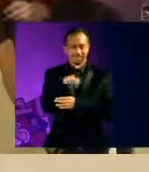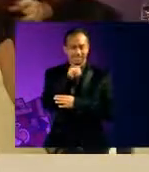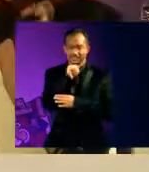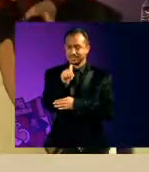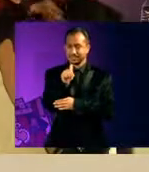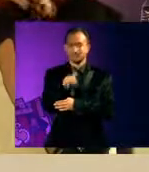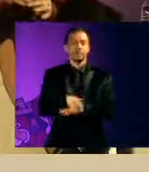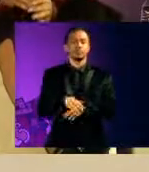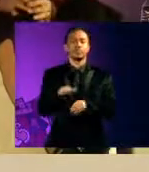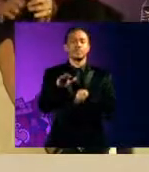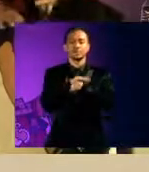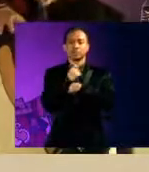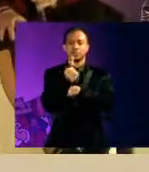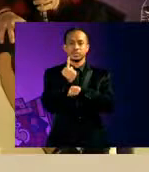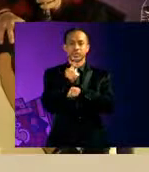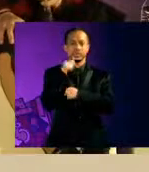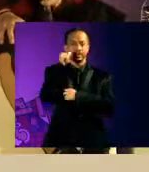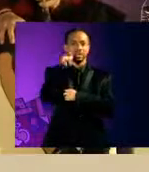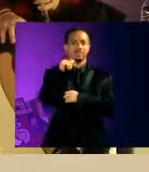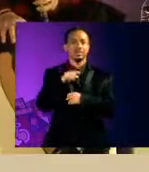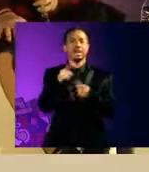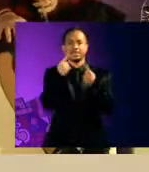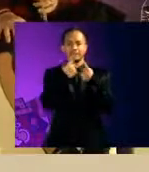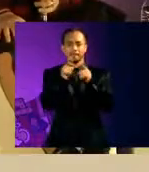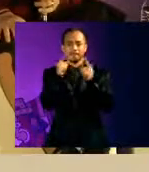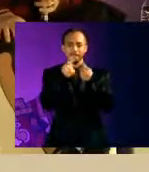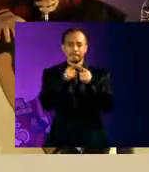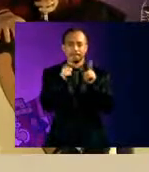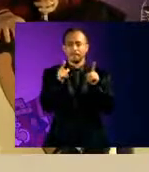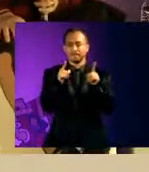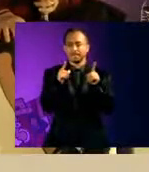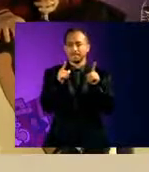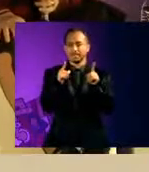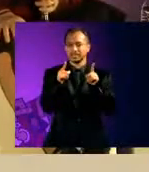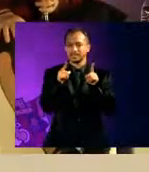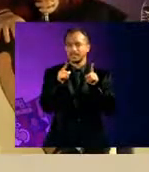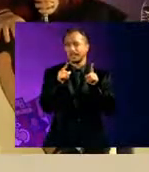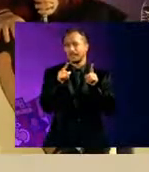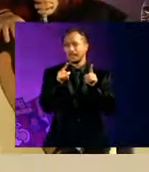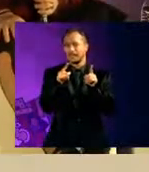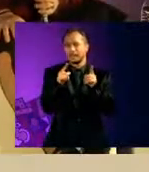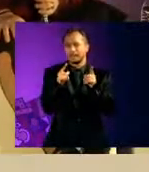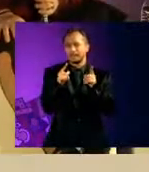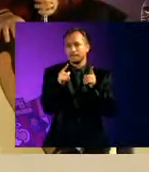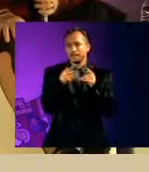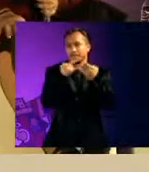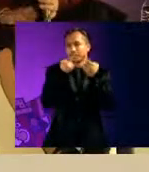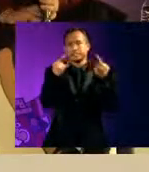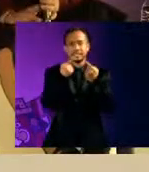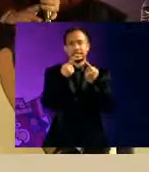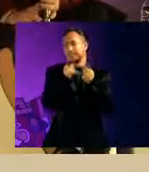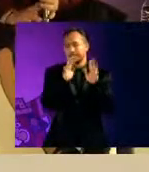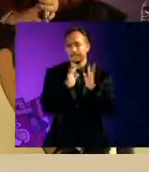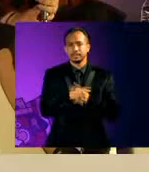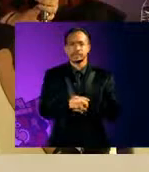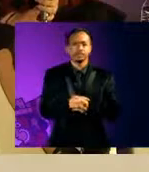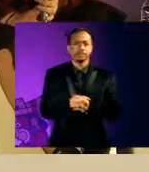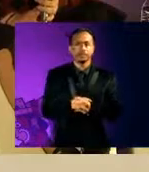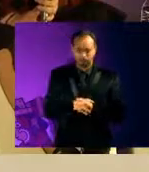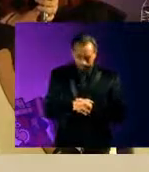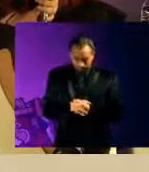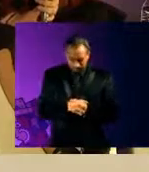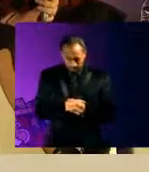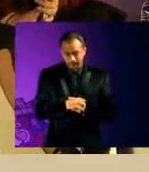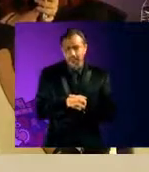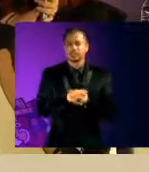siempre hay tantas versiones como hermanos hay no yo en algún momento con mis hermanos era como si no se hubiera